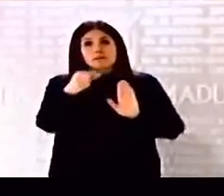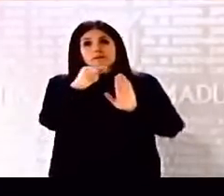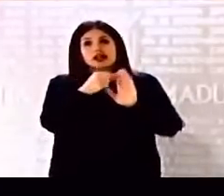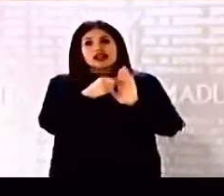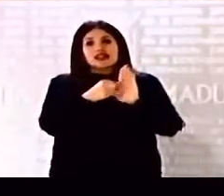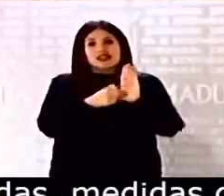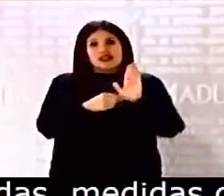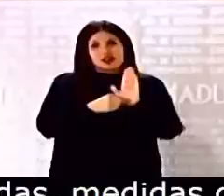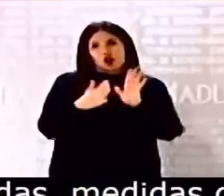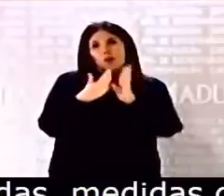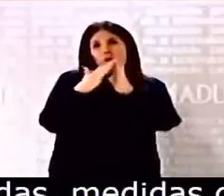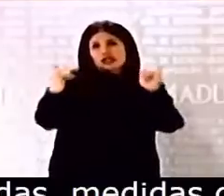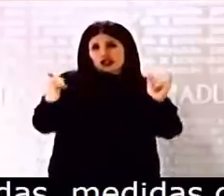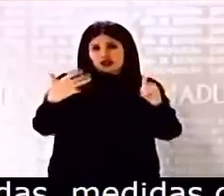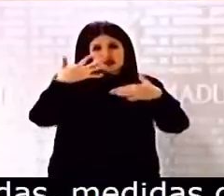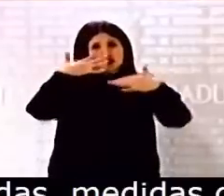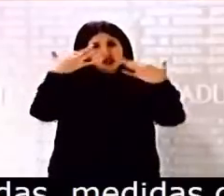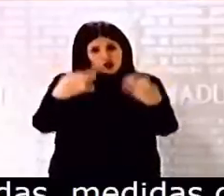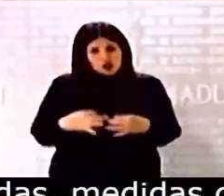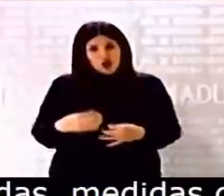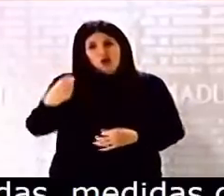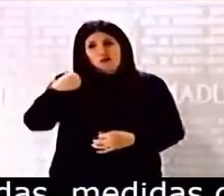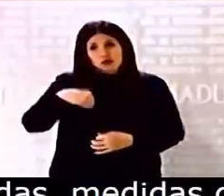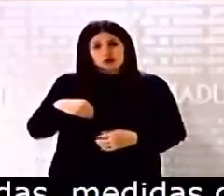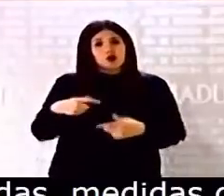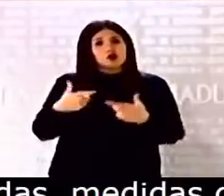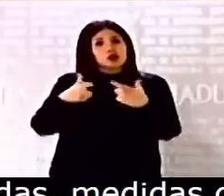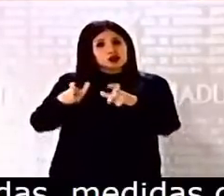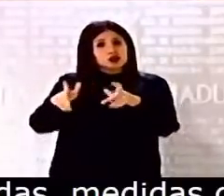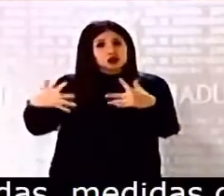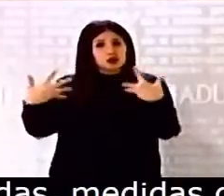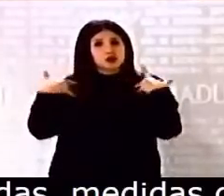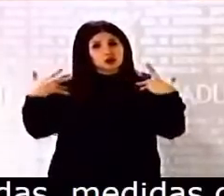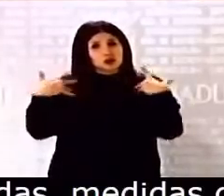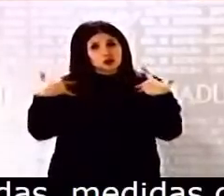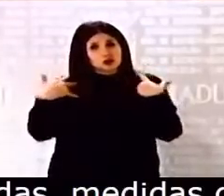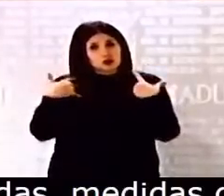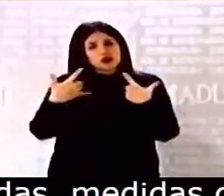compensación para esos sectores que peor lo están pasando.